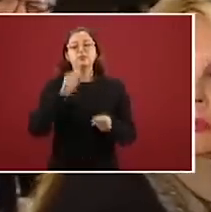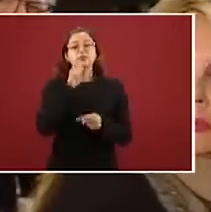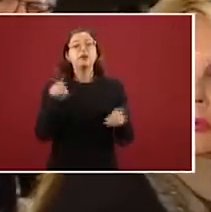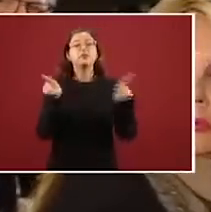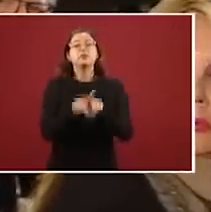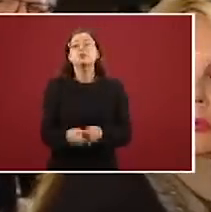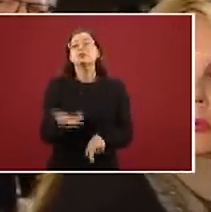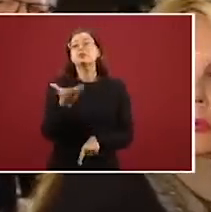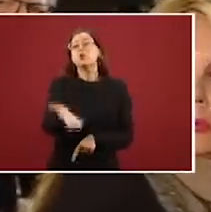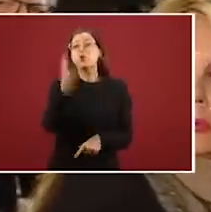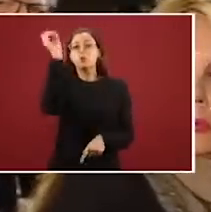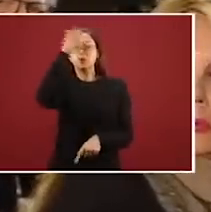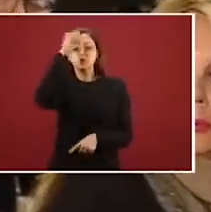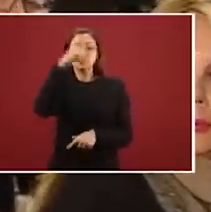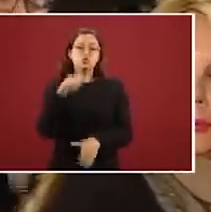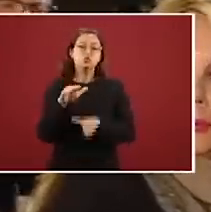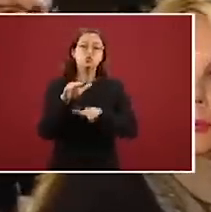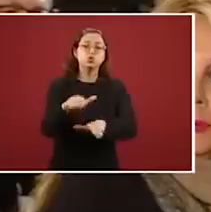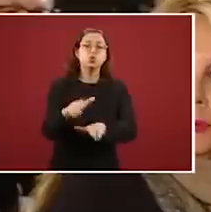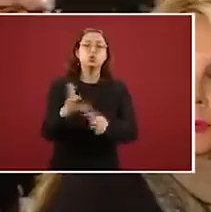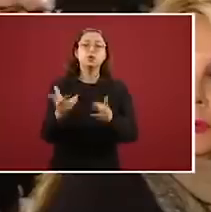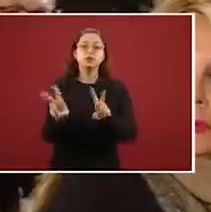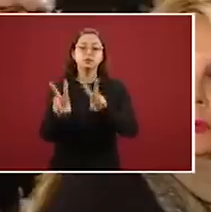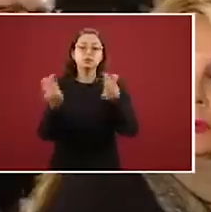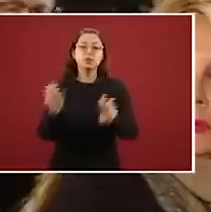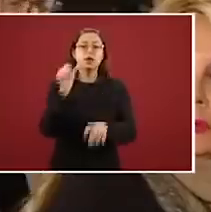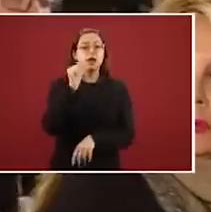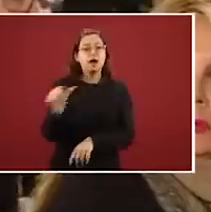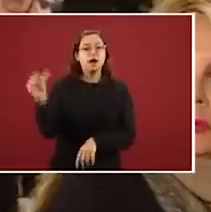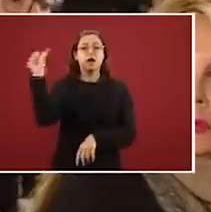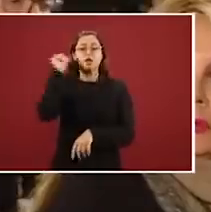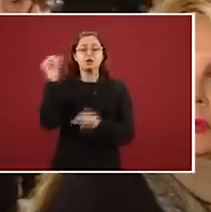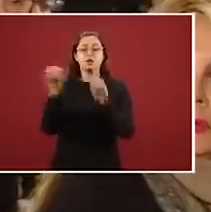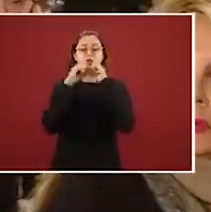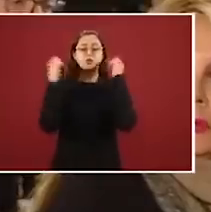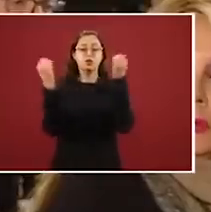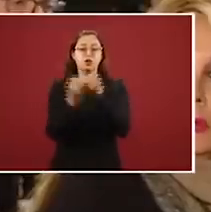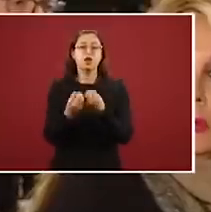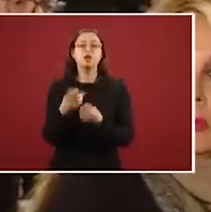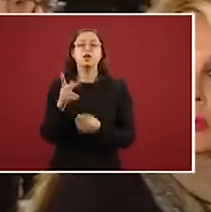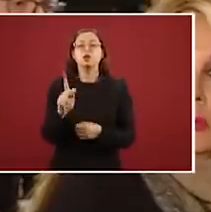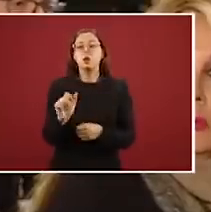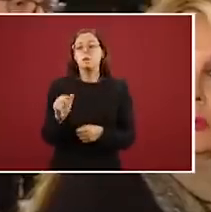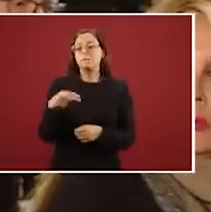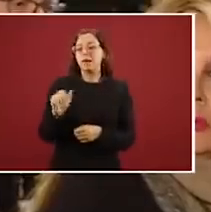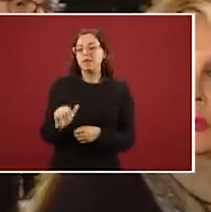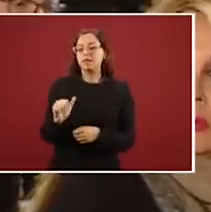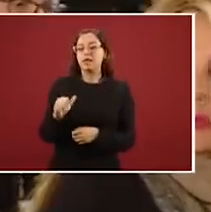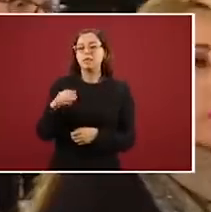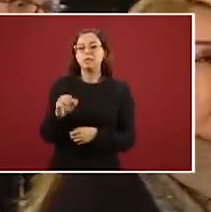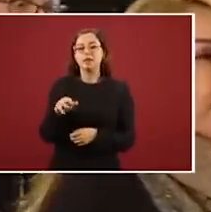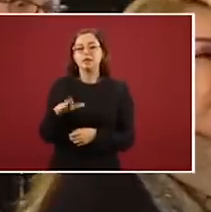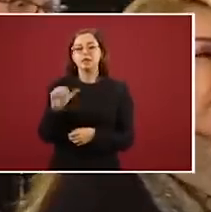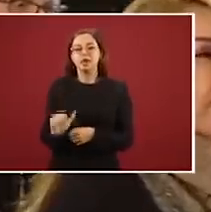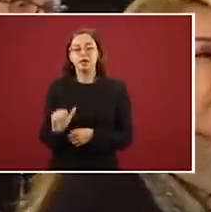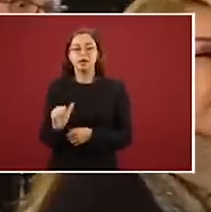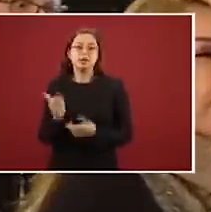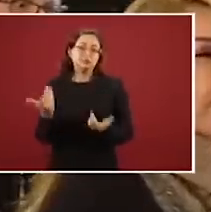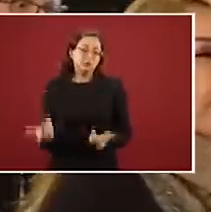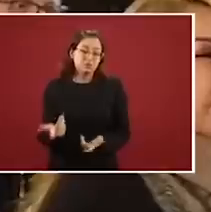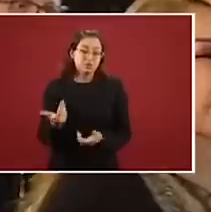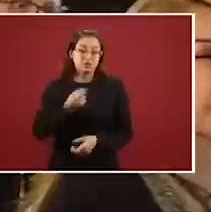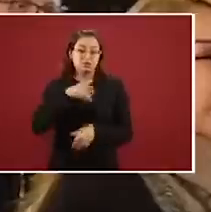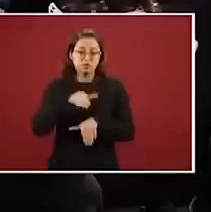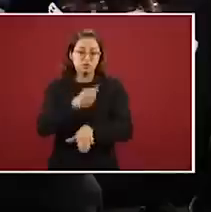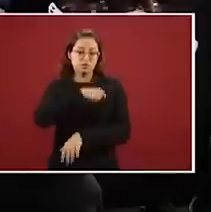sobre el reconocimiento que le hizo ayer la Organización Panamericana de la Salud sobre la creación del INSABE. Y si me permite